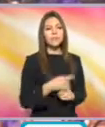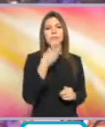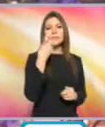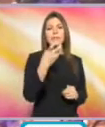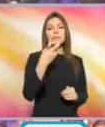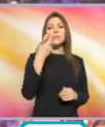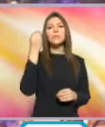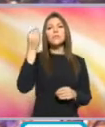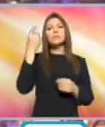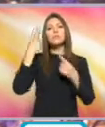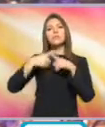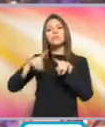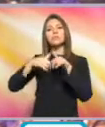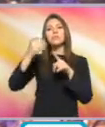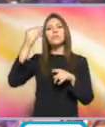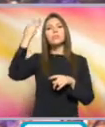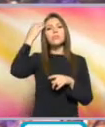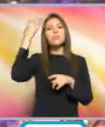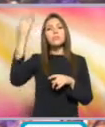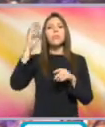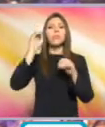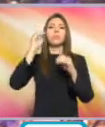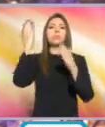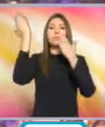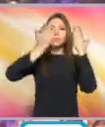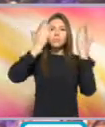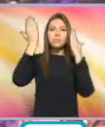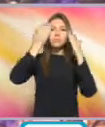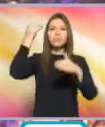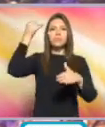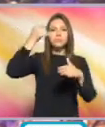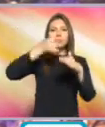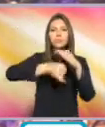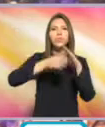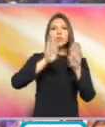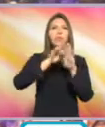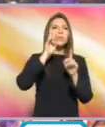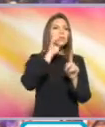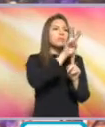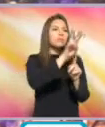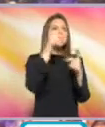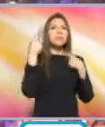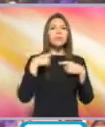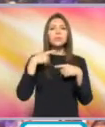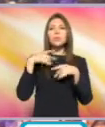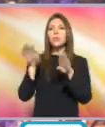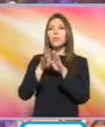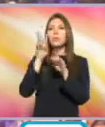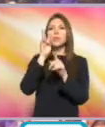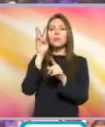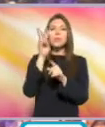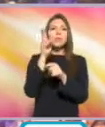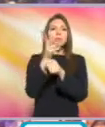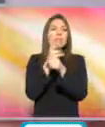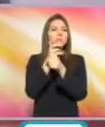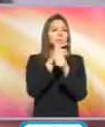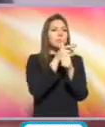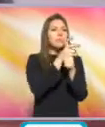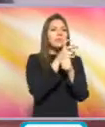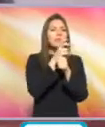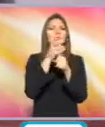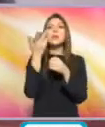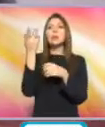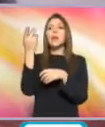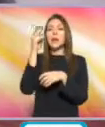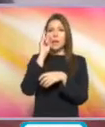de muchas situaciones o de muchos estudios o de muchos comportamientos humanos que ya estaban allí, pero que no tenían quizás un nombre. Exacto. Pero